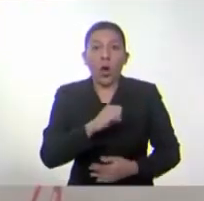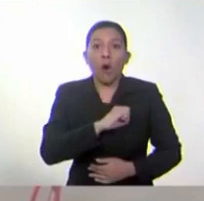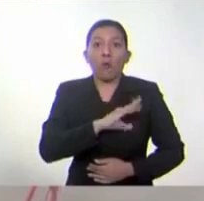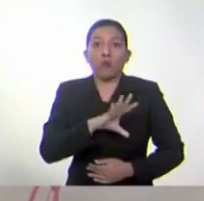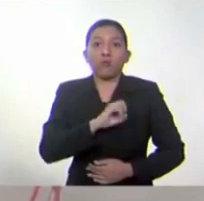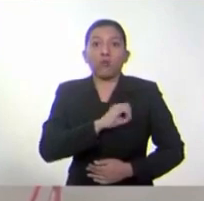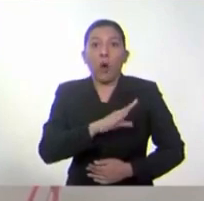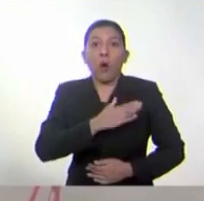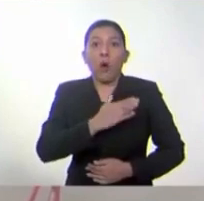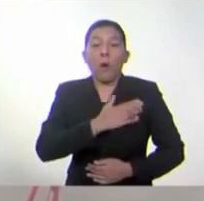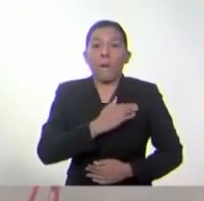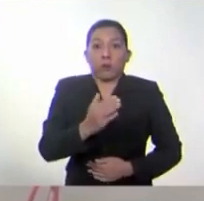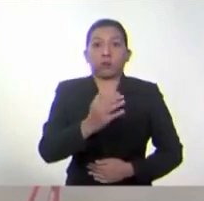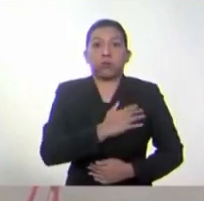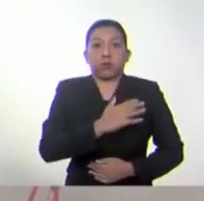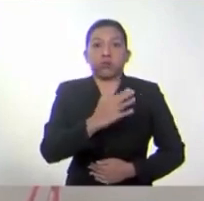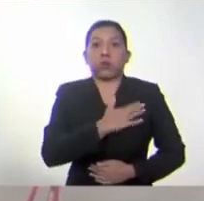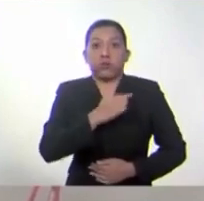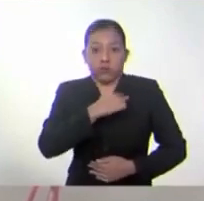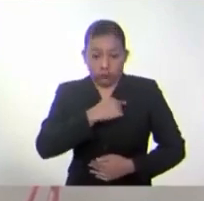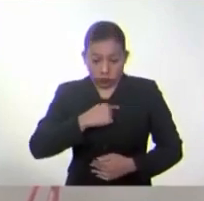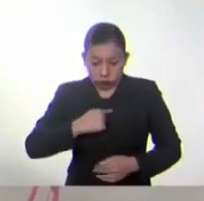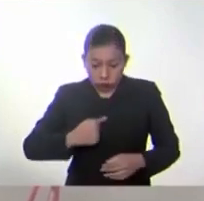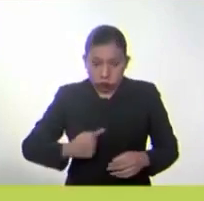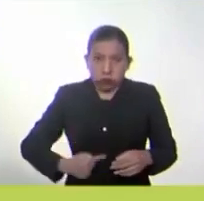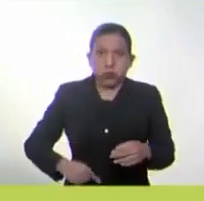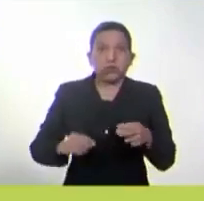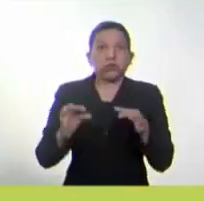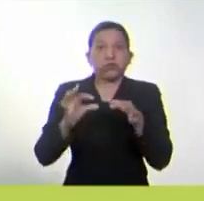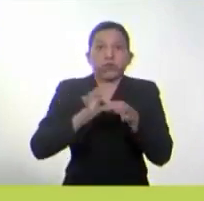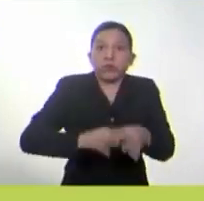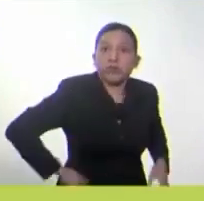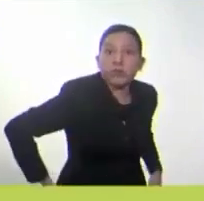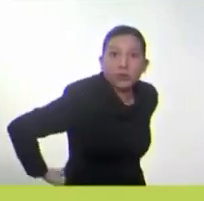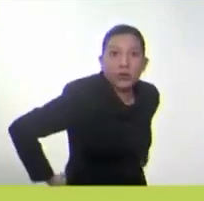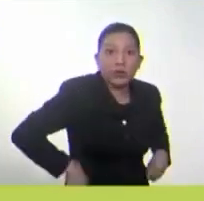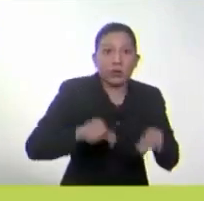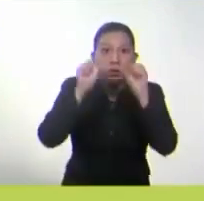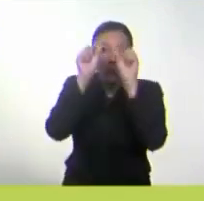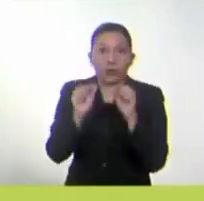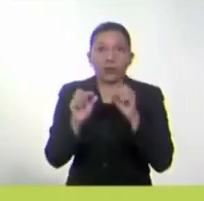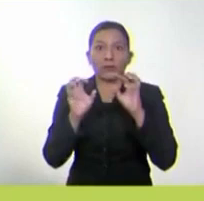como los riñones son órganos vitales.